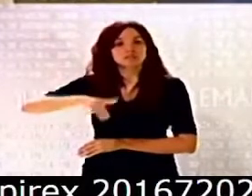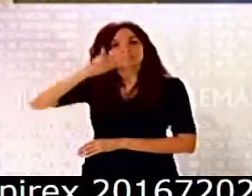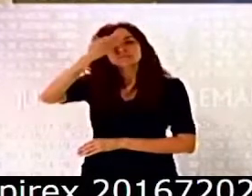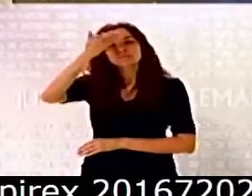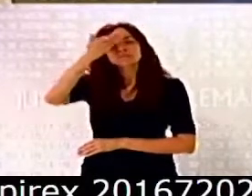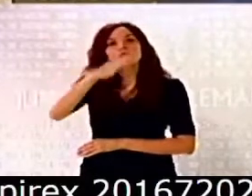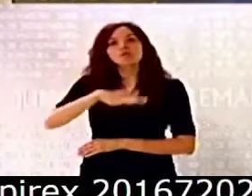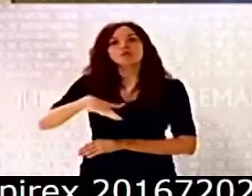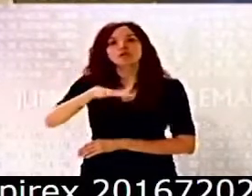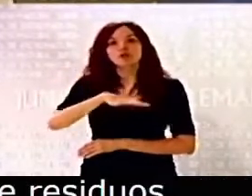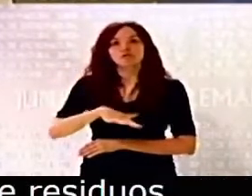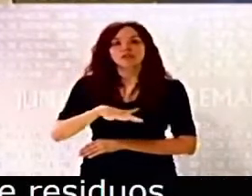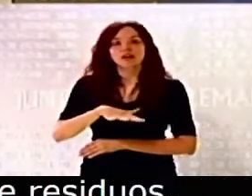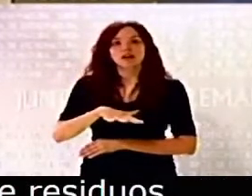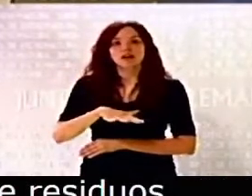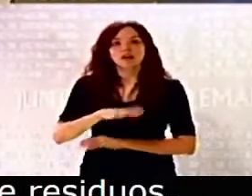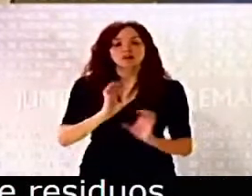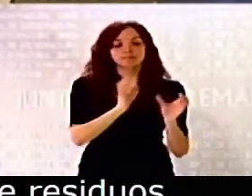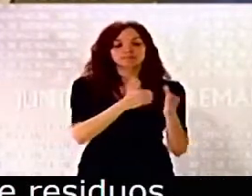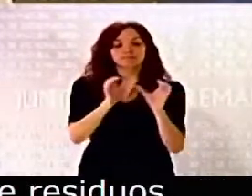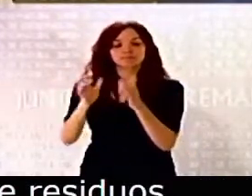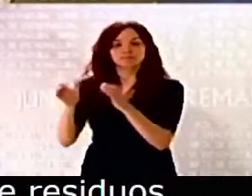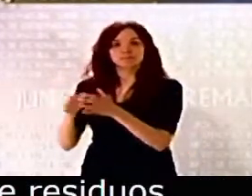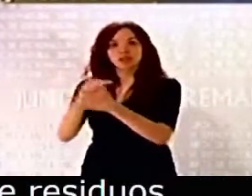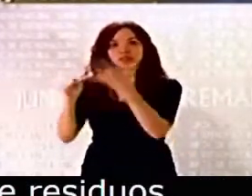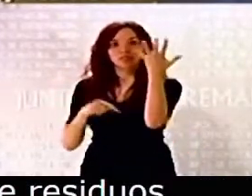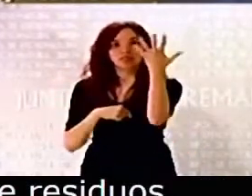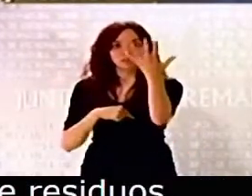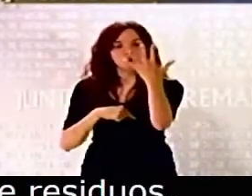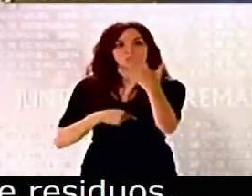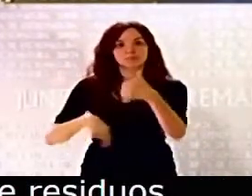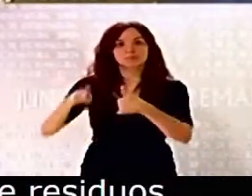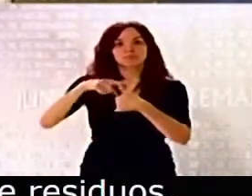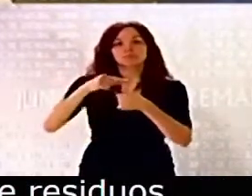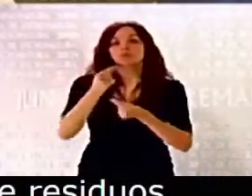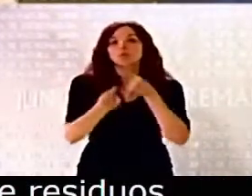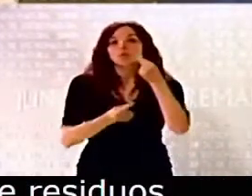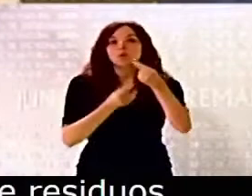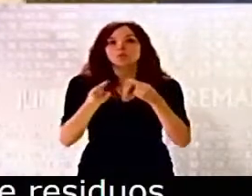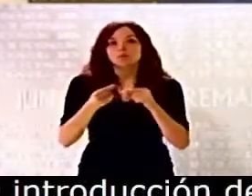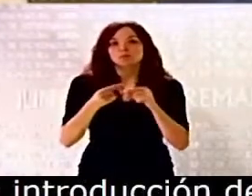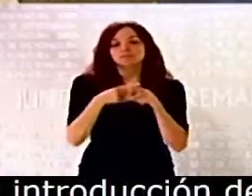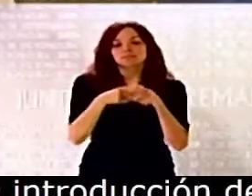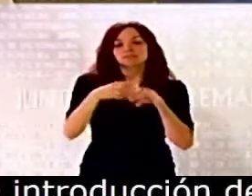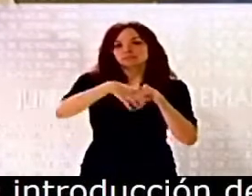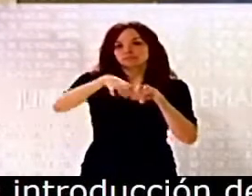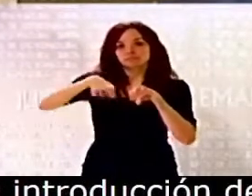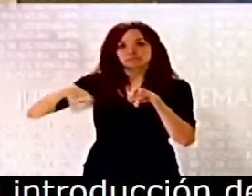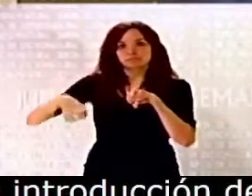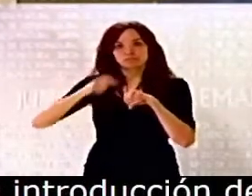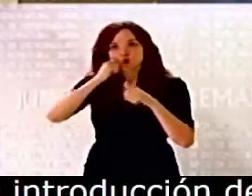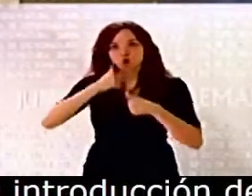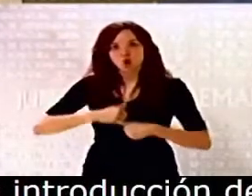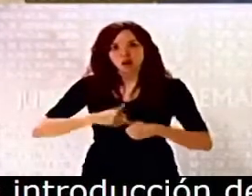fundamentalmente en 5 fracciones principales, mediante la introducción gradual de la recogida separada de materia orgánica o